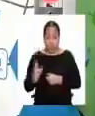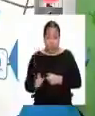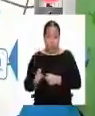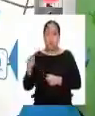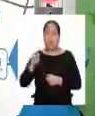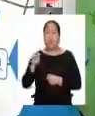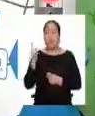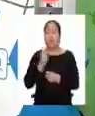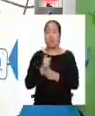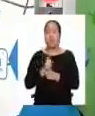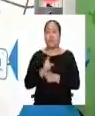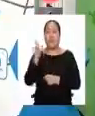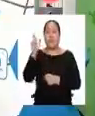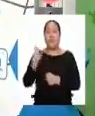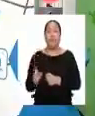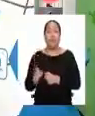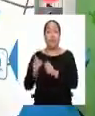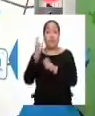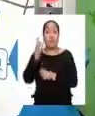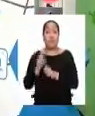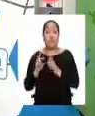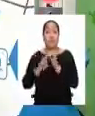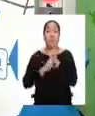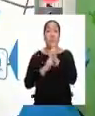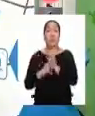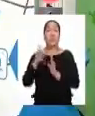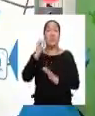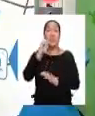en realidad el humano representa solo el